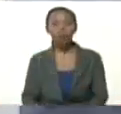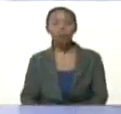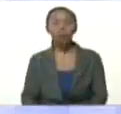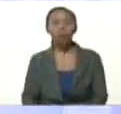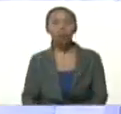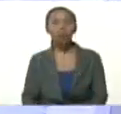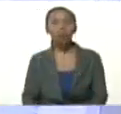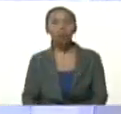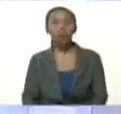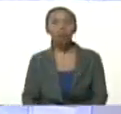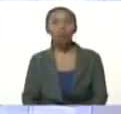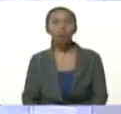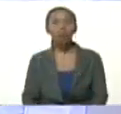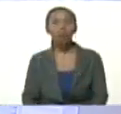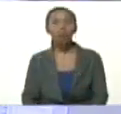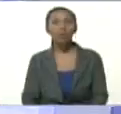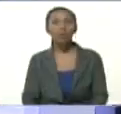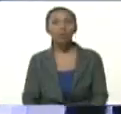Tresor.